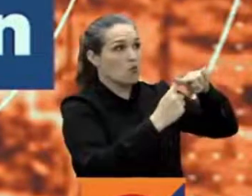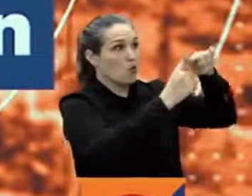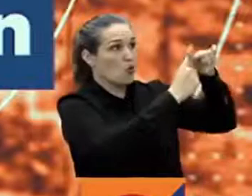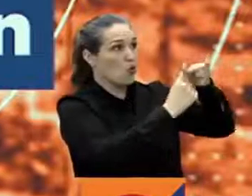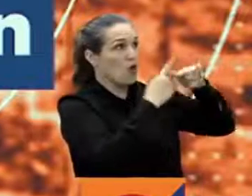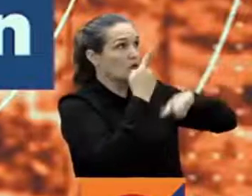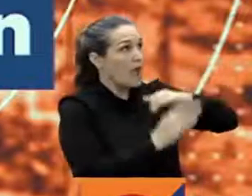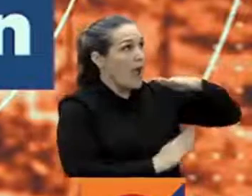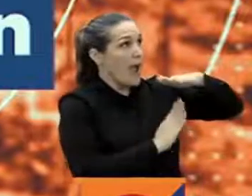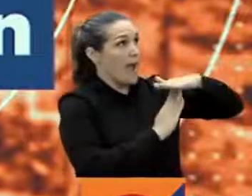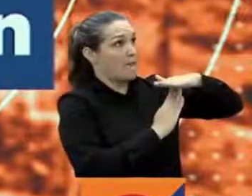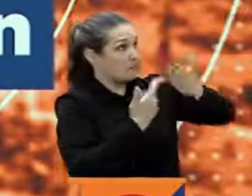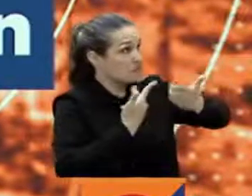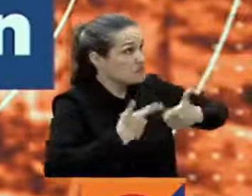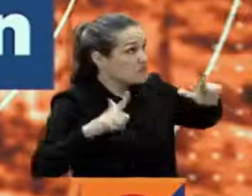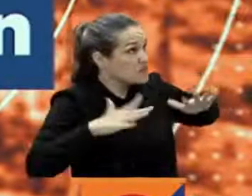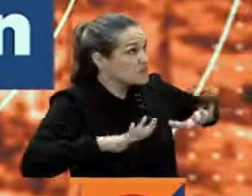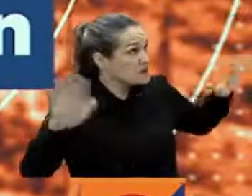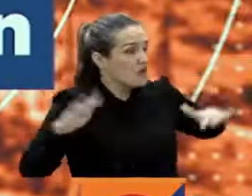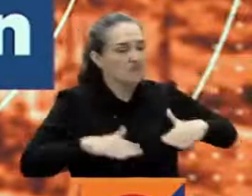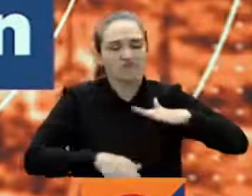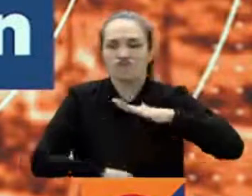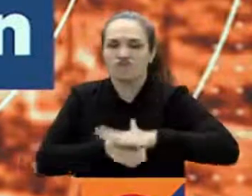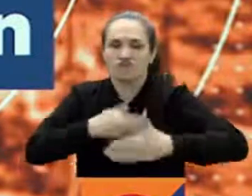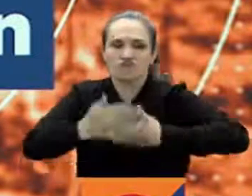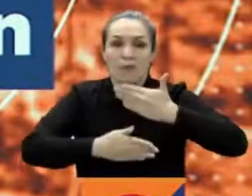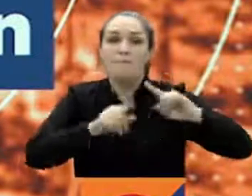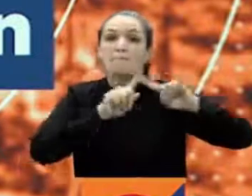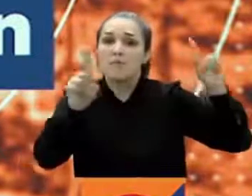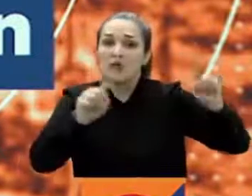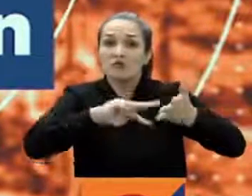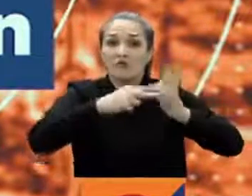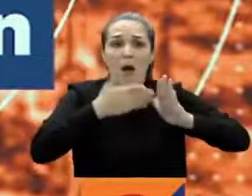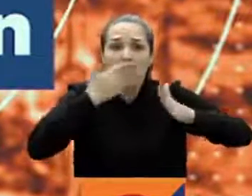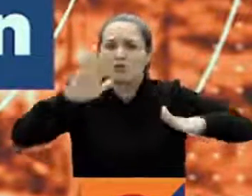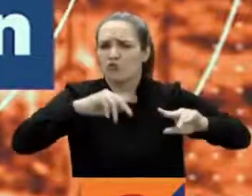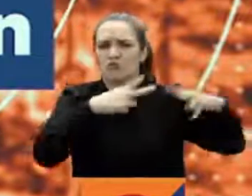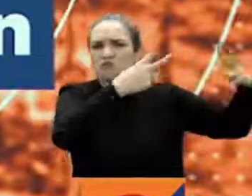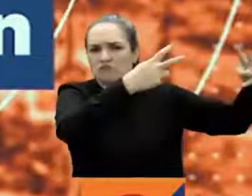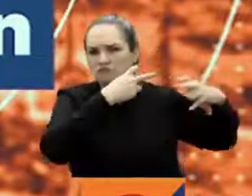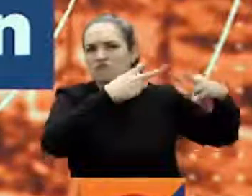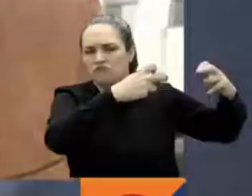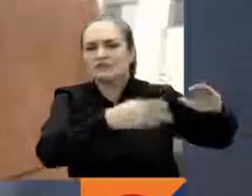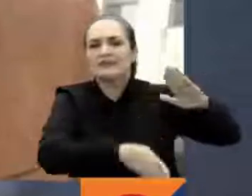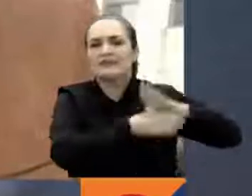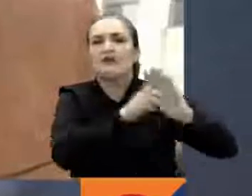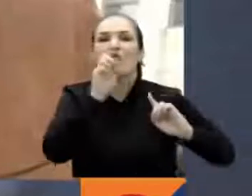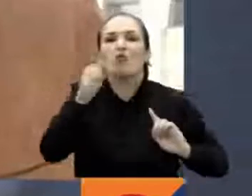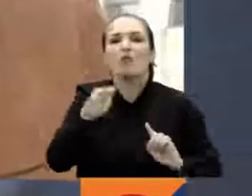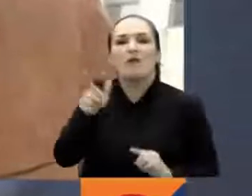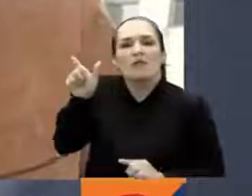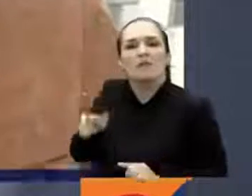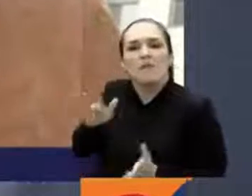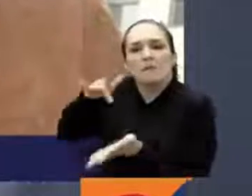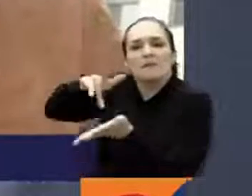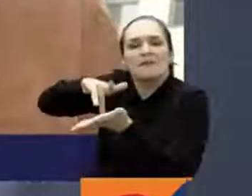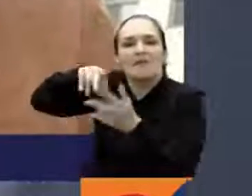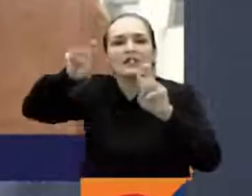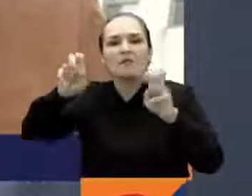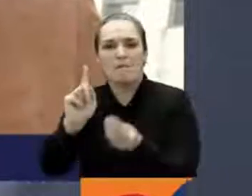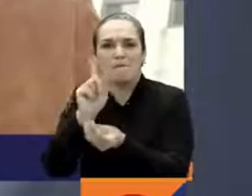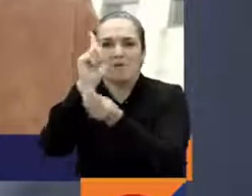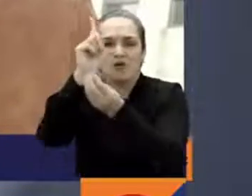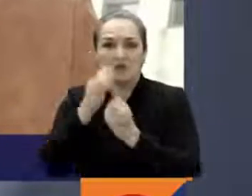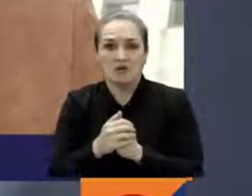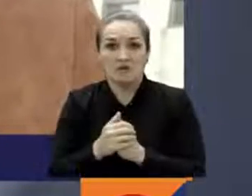la suspensión al mandatario. Sin embargo, continúa la investigación por supuesta intervención política. Ismael Tobón, buenas tardes. ¿Ya llegó